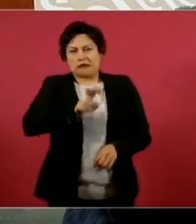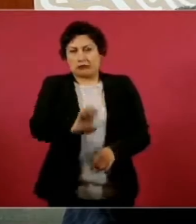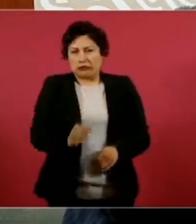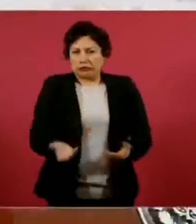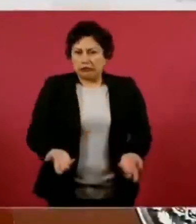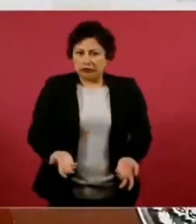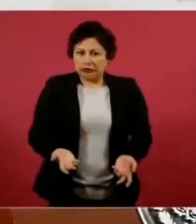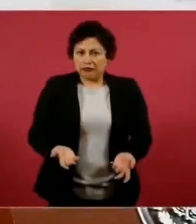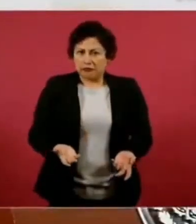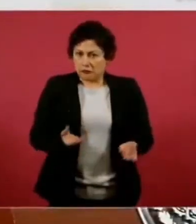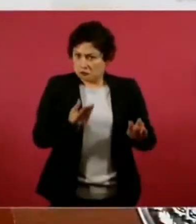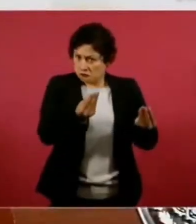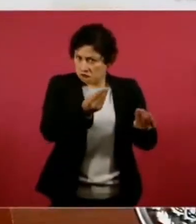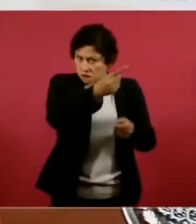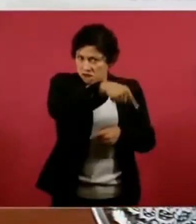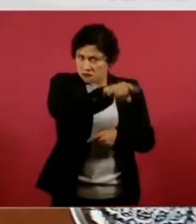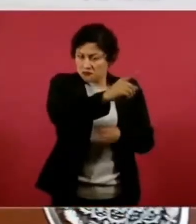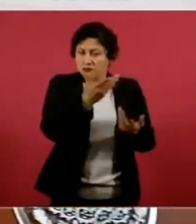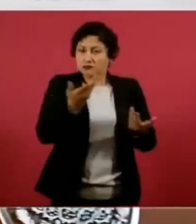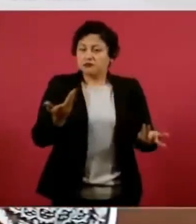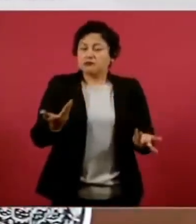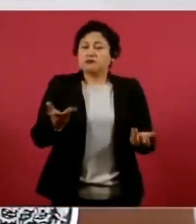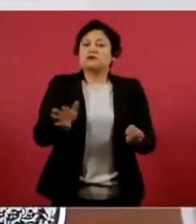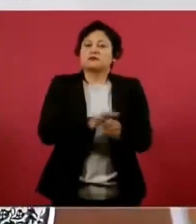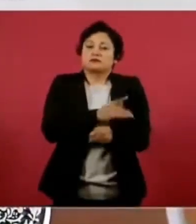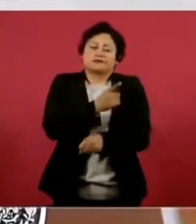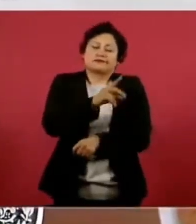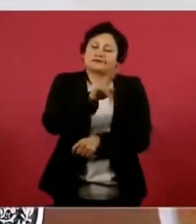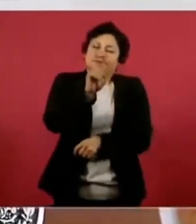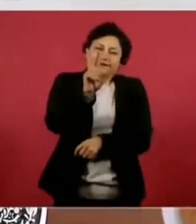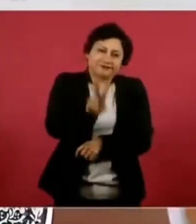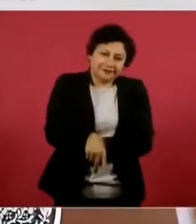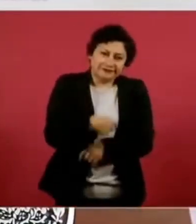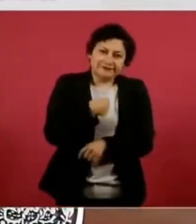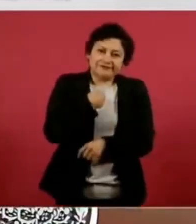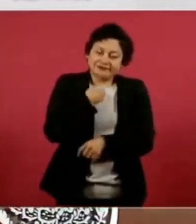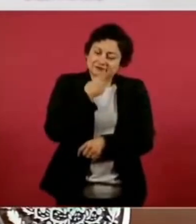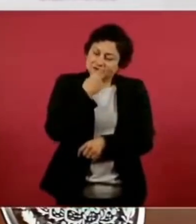porque como les digo, no sean